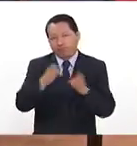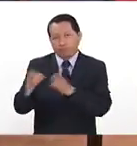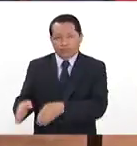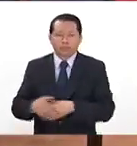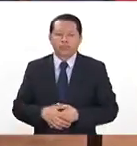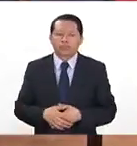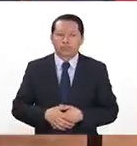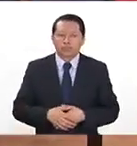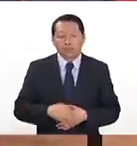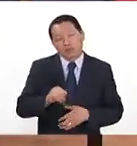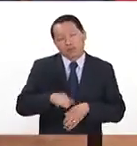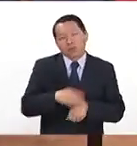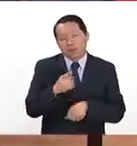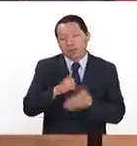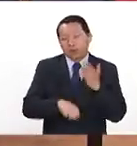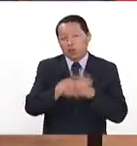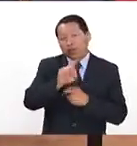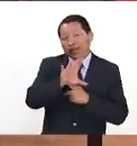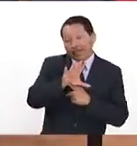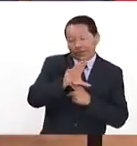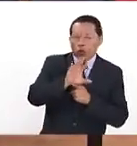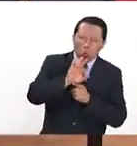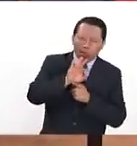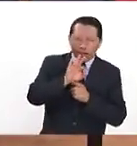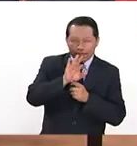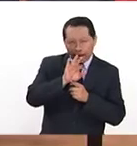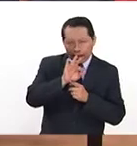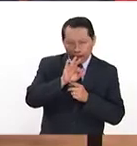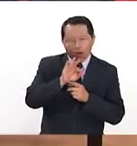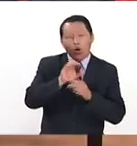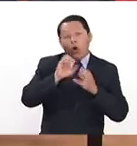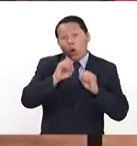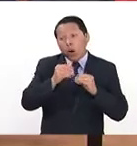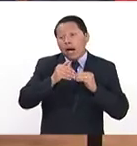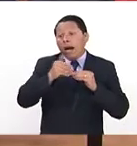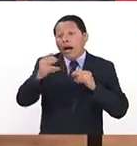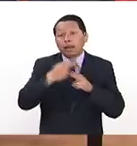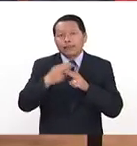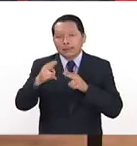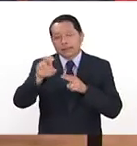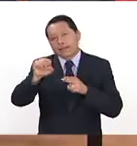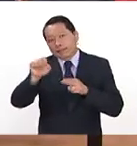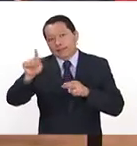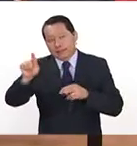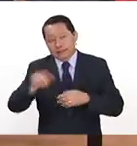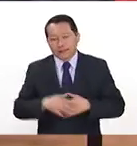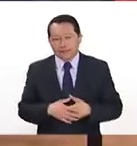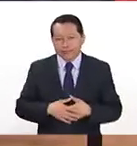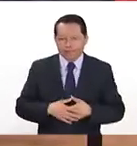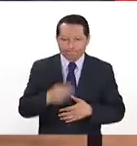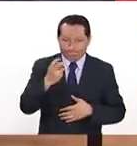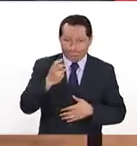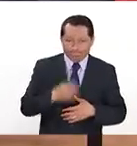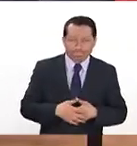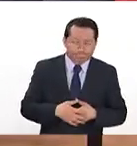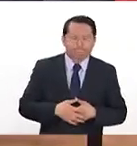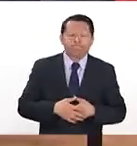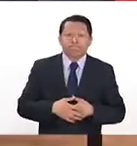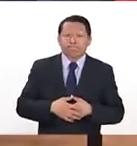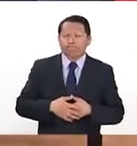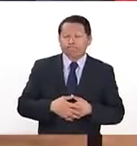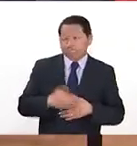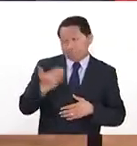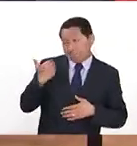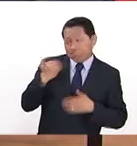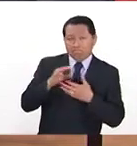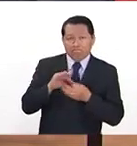padecer diabetes a los 35, a los 40 años, que a los 60 o a los 70 años, ¿no? Así es. Hace rato comentábamos fuera del aire